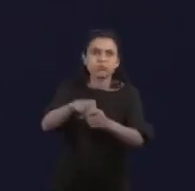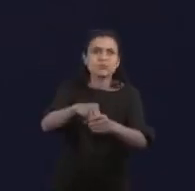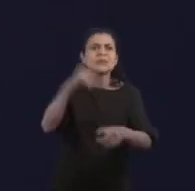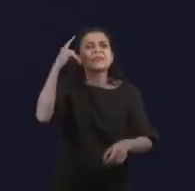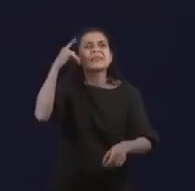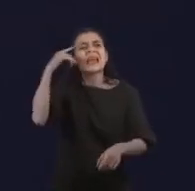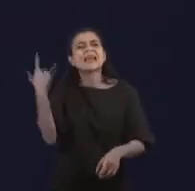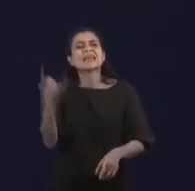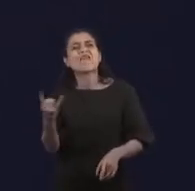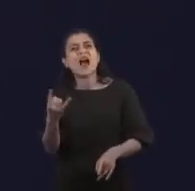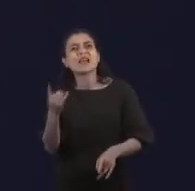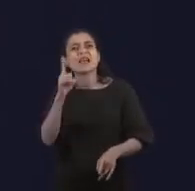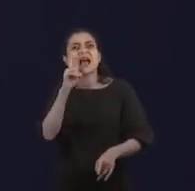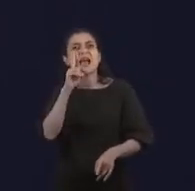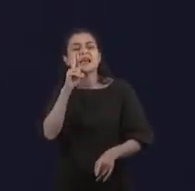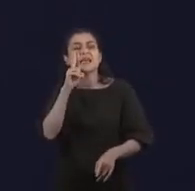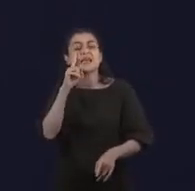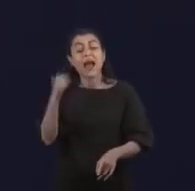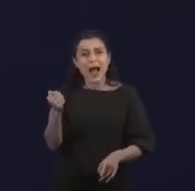ver,